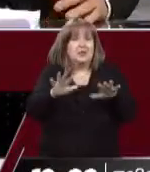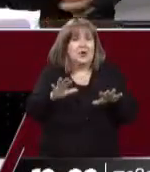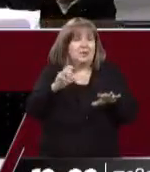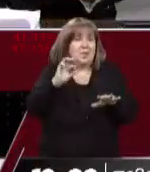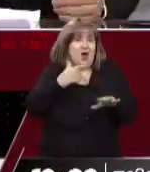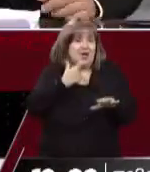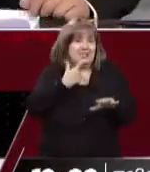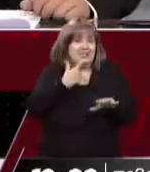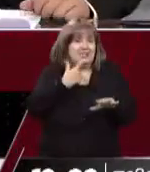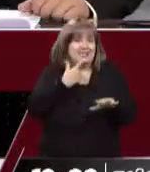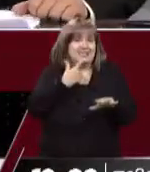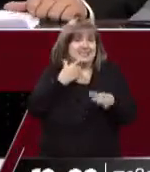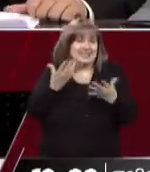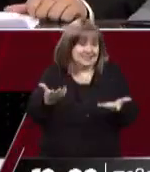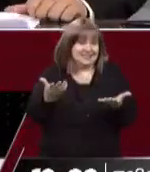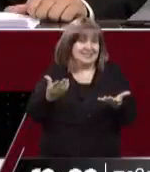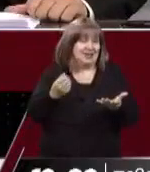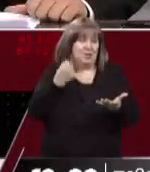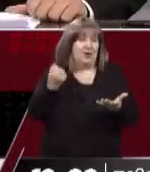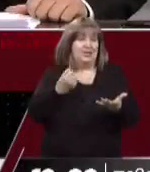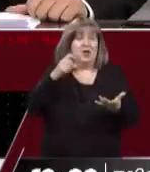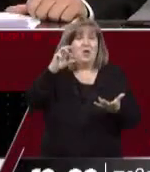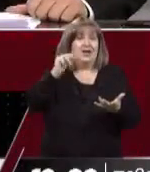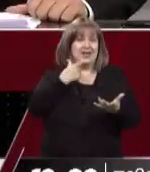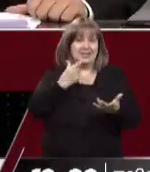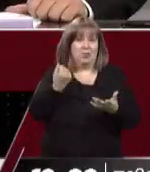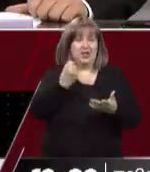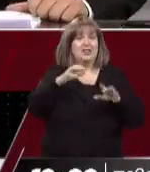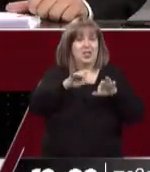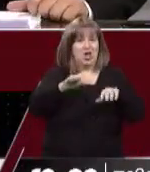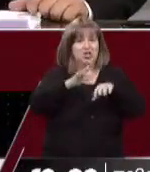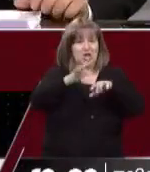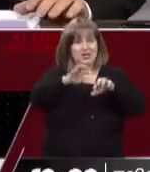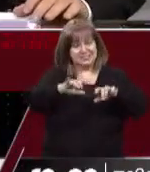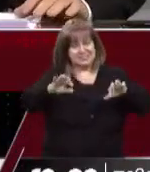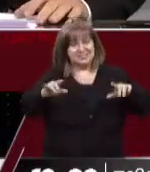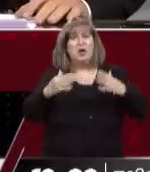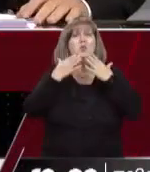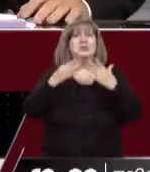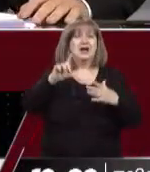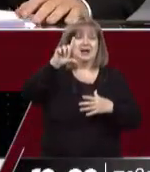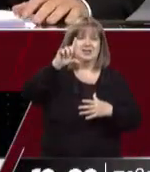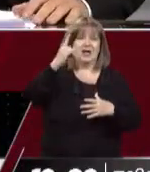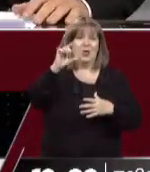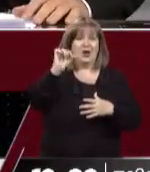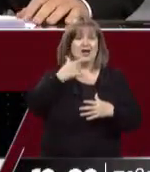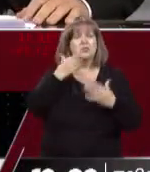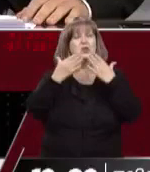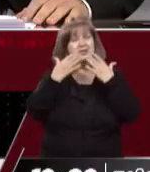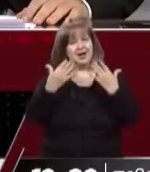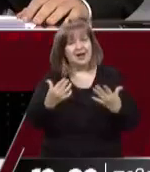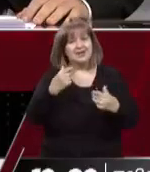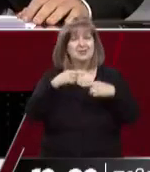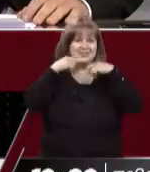Chris. Claro. Totalmente, totalmente. Lo revendemos. Bueno, gracias, Luca. Muchísimas gracias, Luca, por este contacto. Gracias por atendernos y por